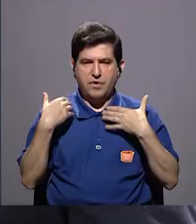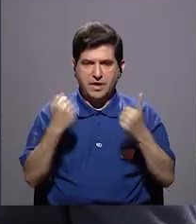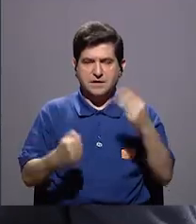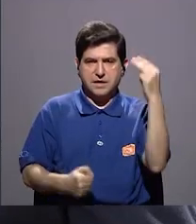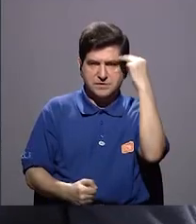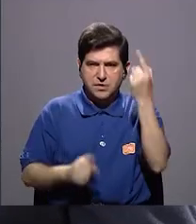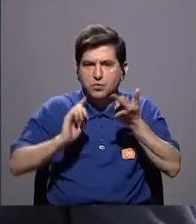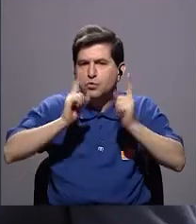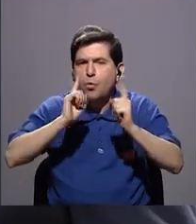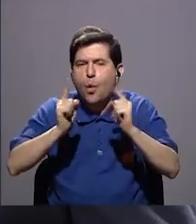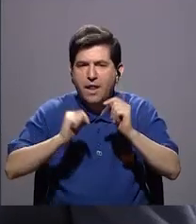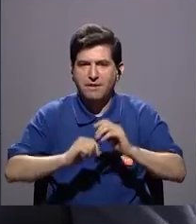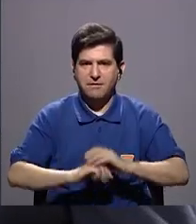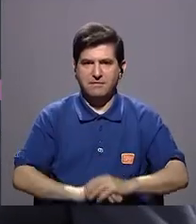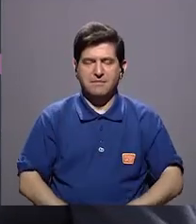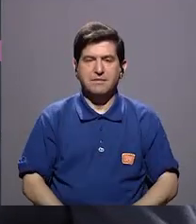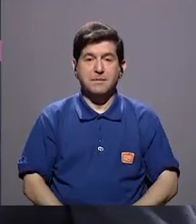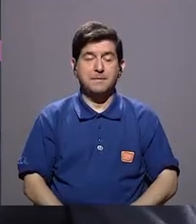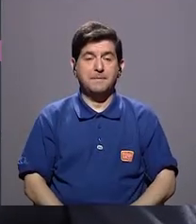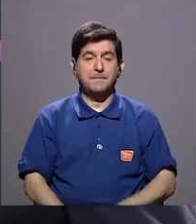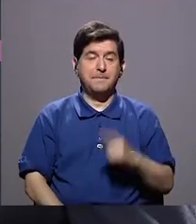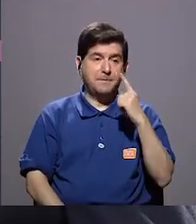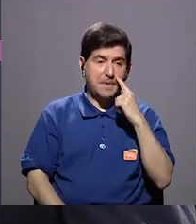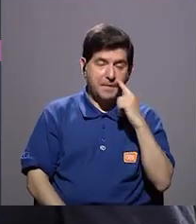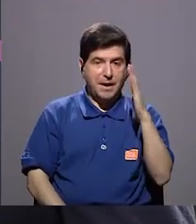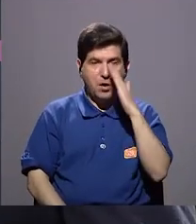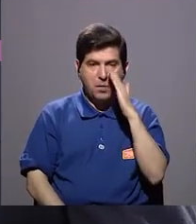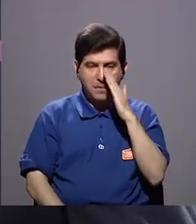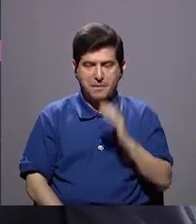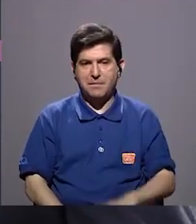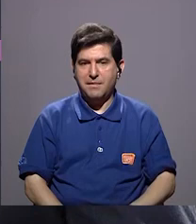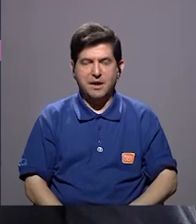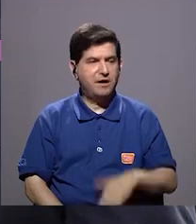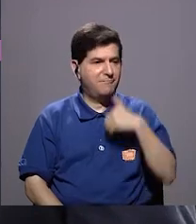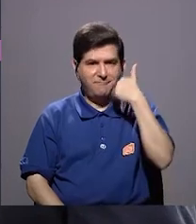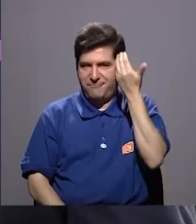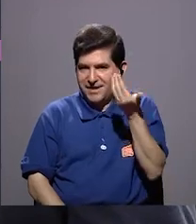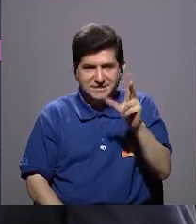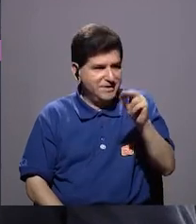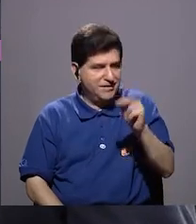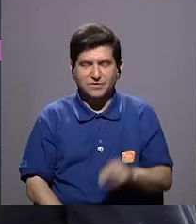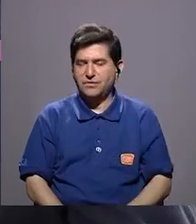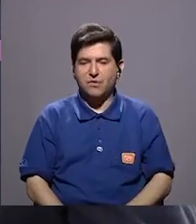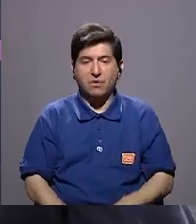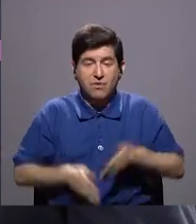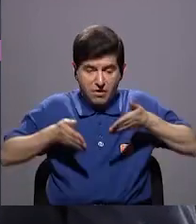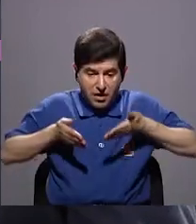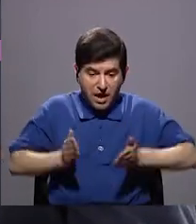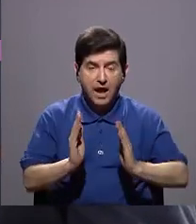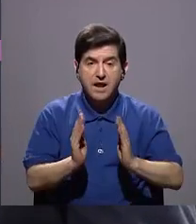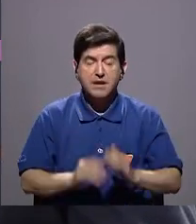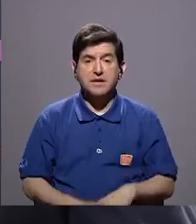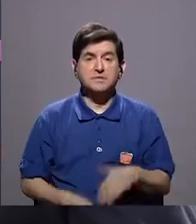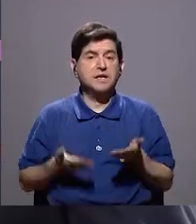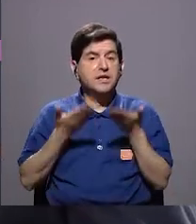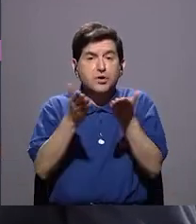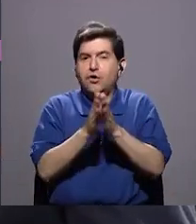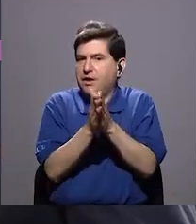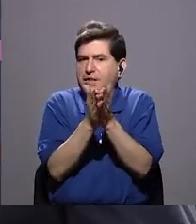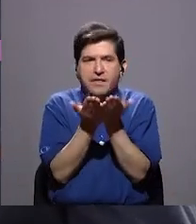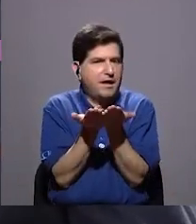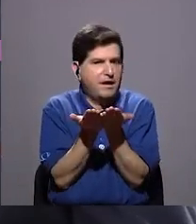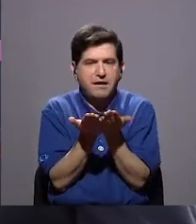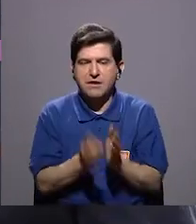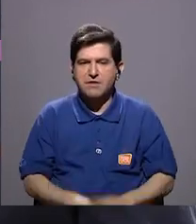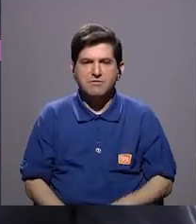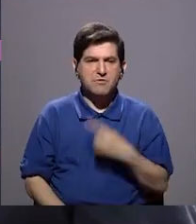mental? Ok. Ser padre o ser mamá no es sencillo, ¿verdad? Porque cuando nace su hijo, usted no le entregan como un